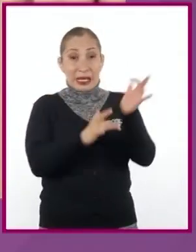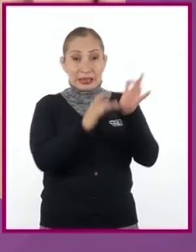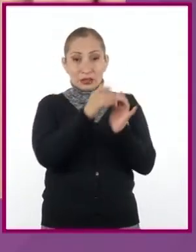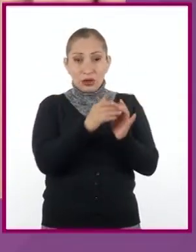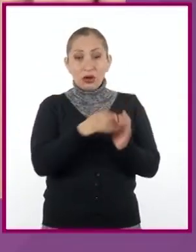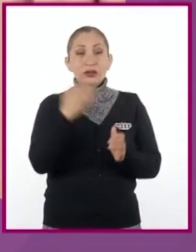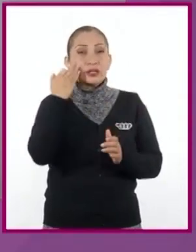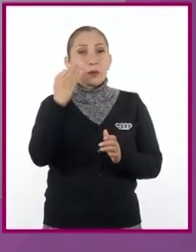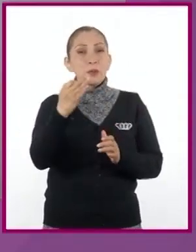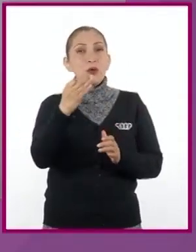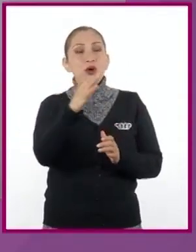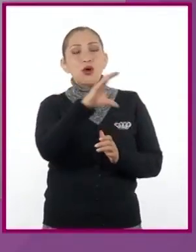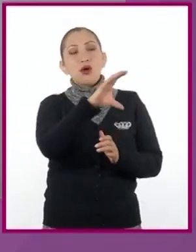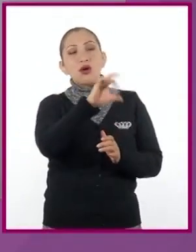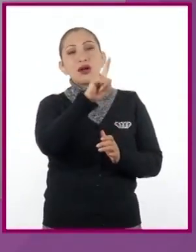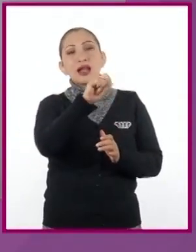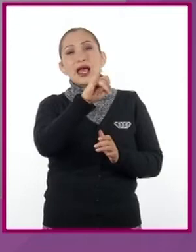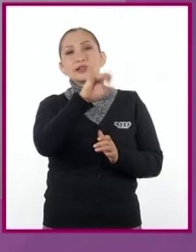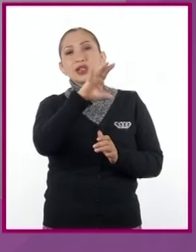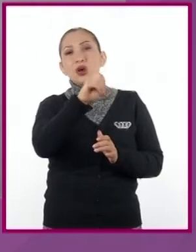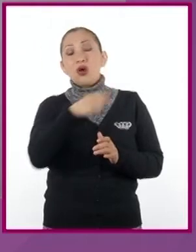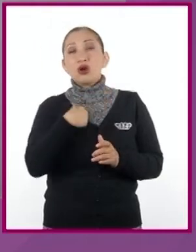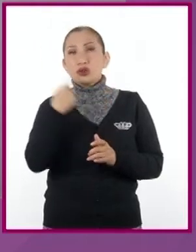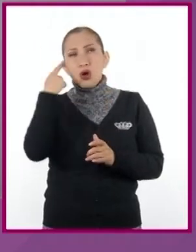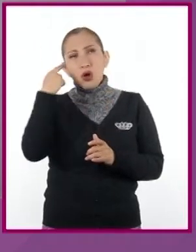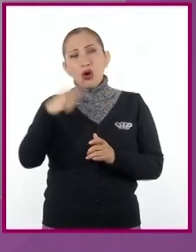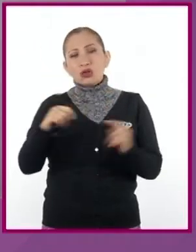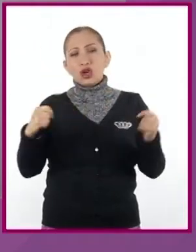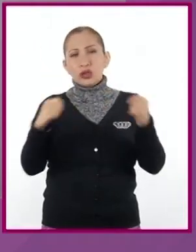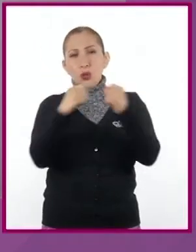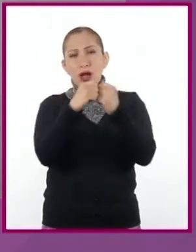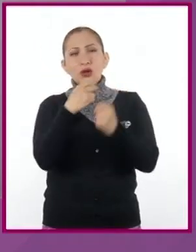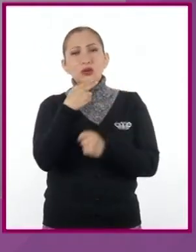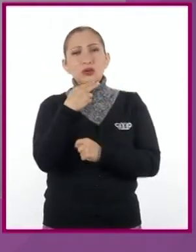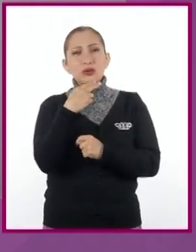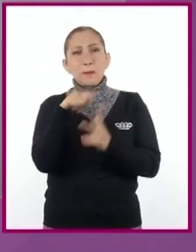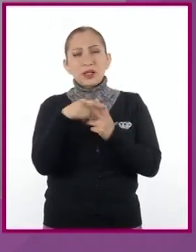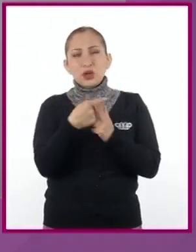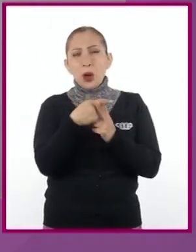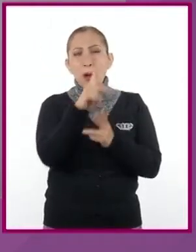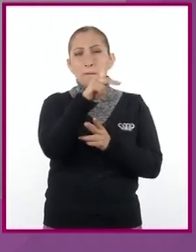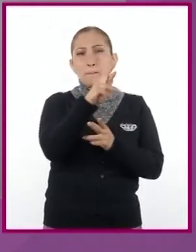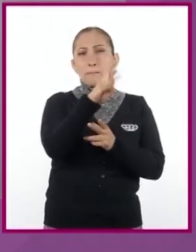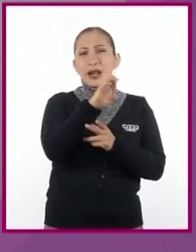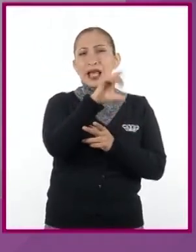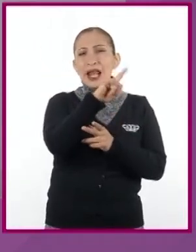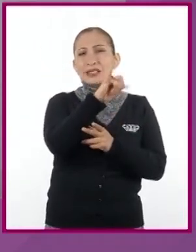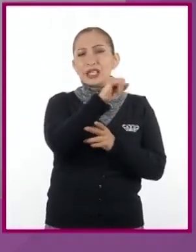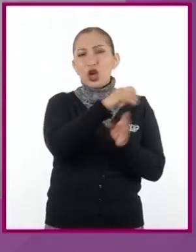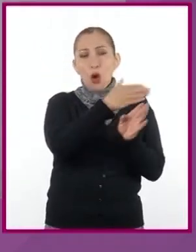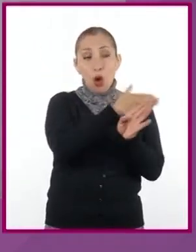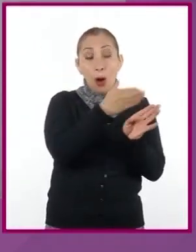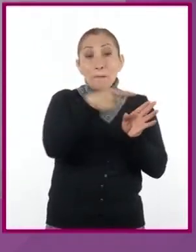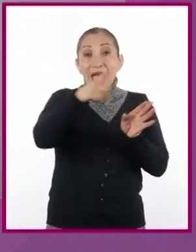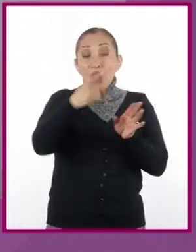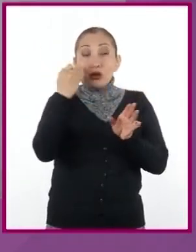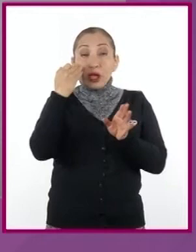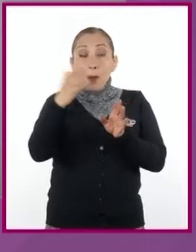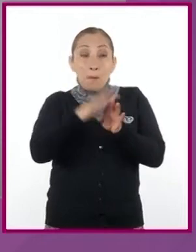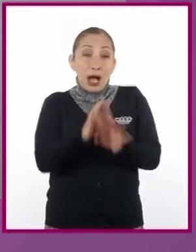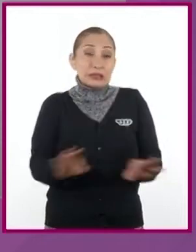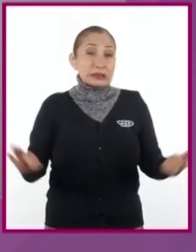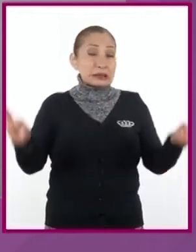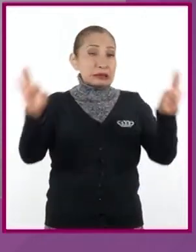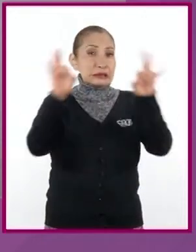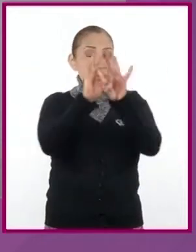clásico. Creo recordar que Teotihuacán existe desde el preclásico mesoamericano, pero su mayor tiempo de esplendor